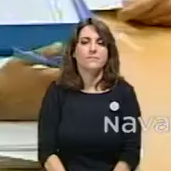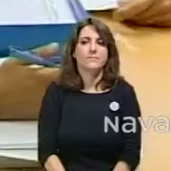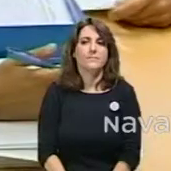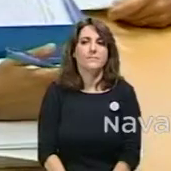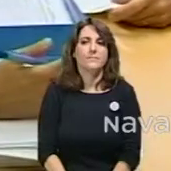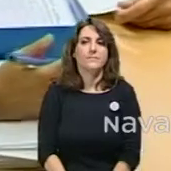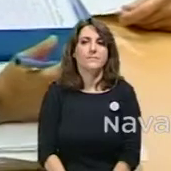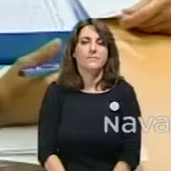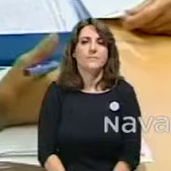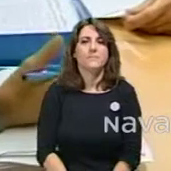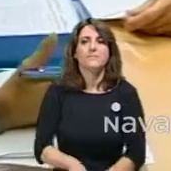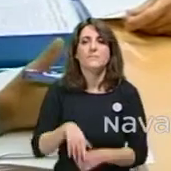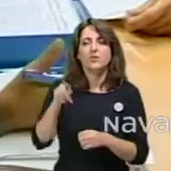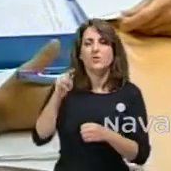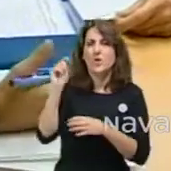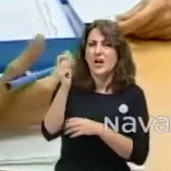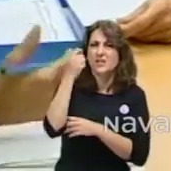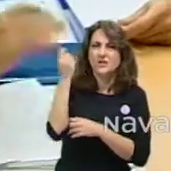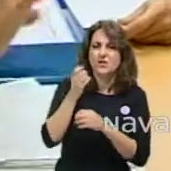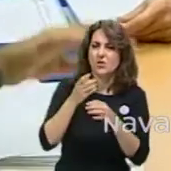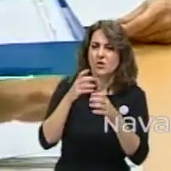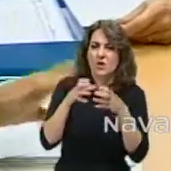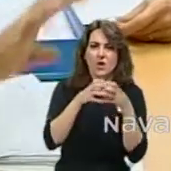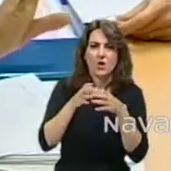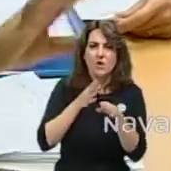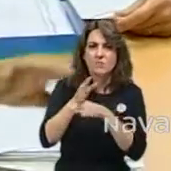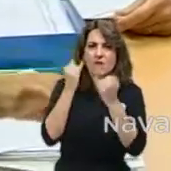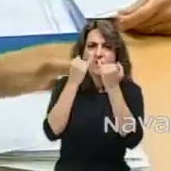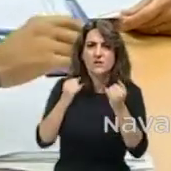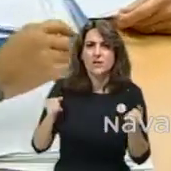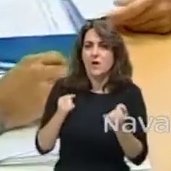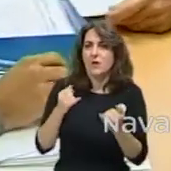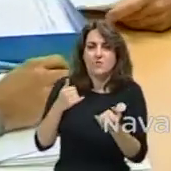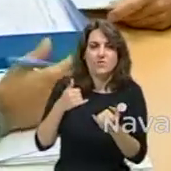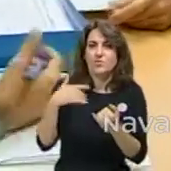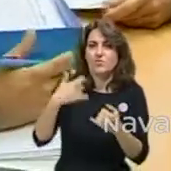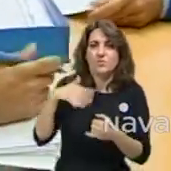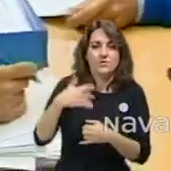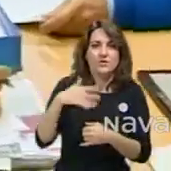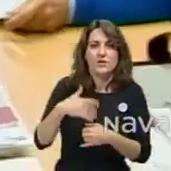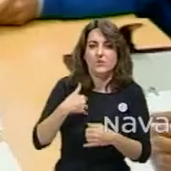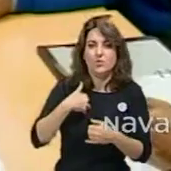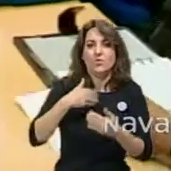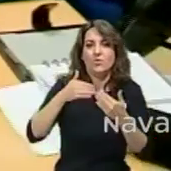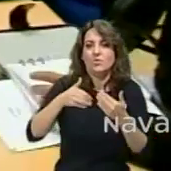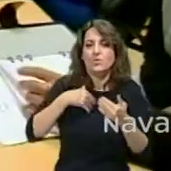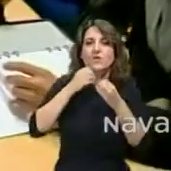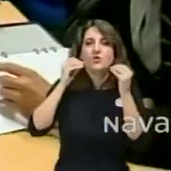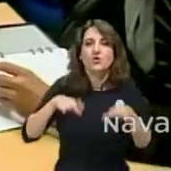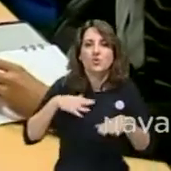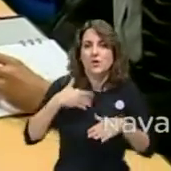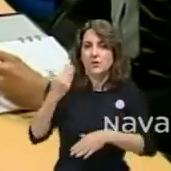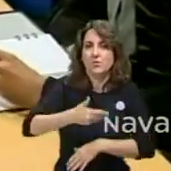Y ha sido un éxito que la Coral vaya a un festival así, pues eso queda ya en los libros del festival, ajá, en los nuestros, por supuesto, y luego fue un